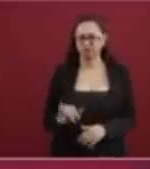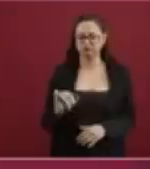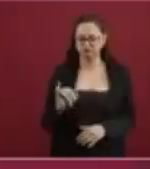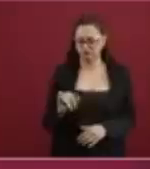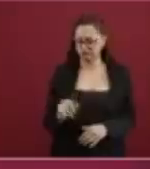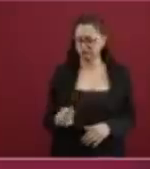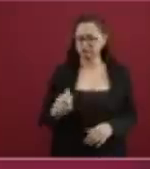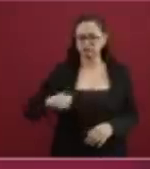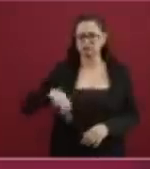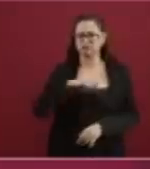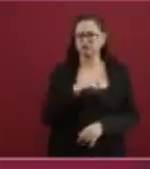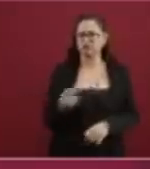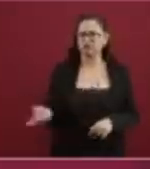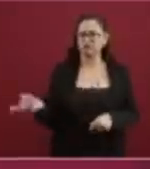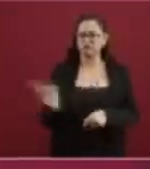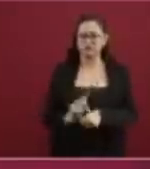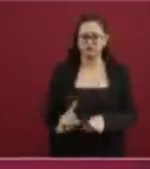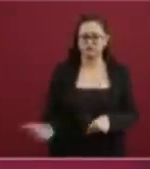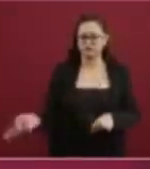informando diariamente